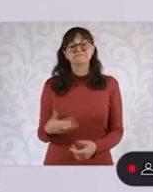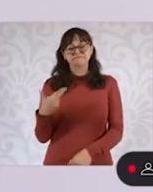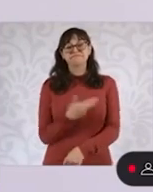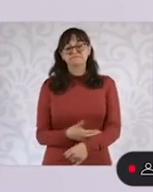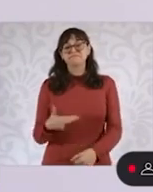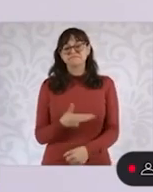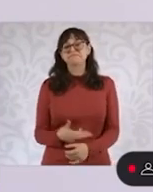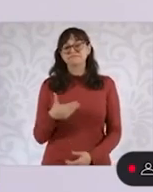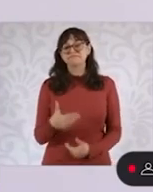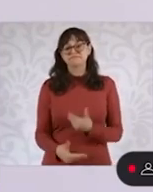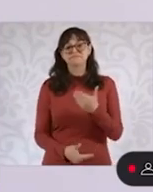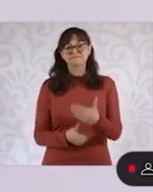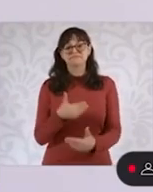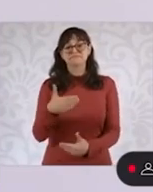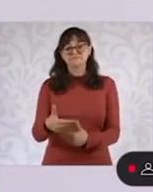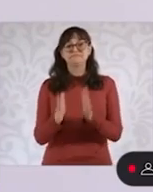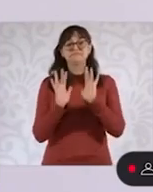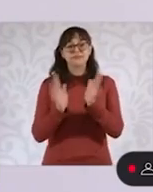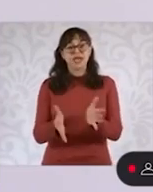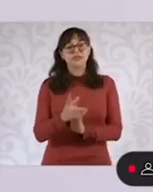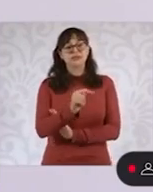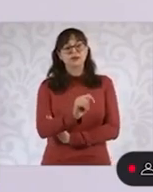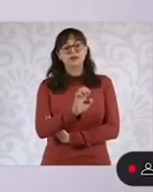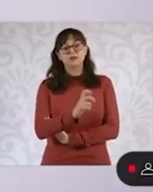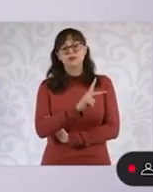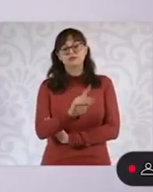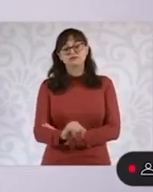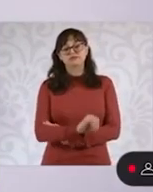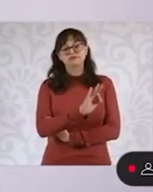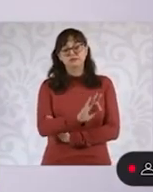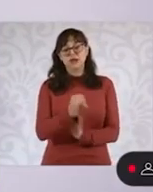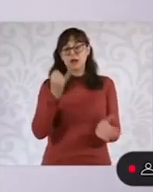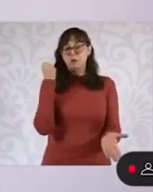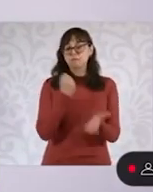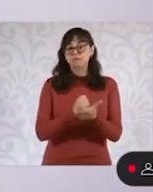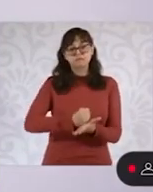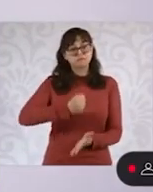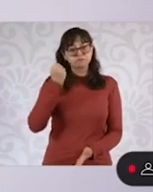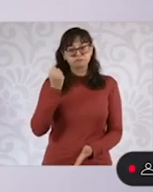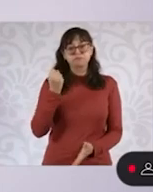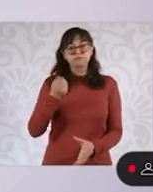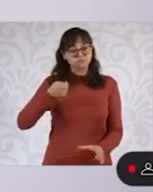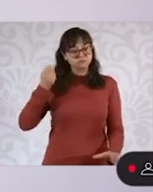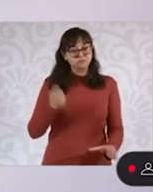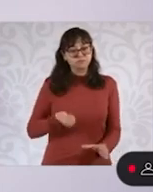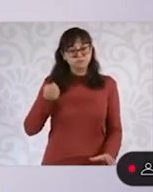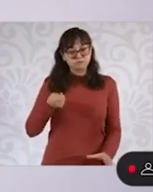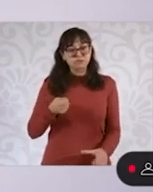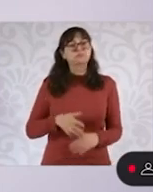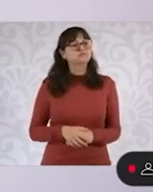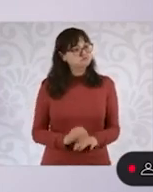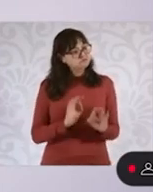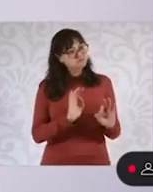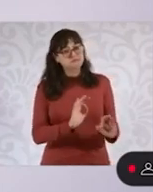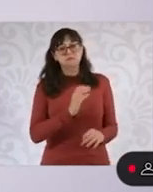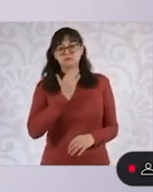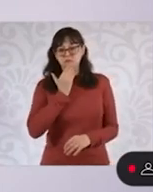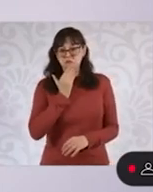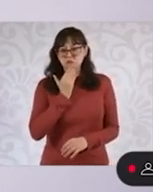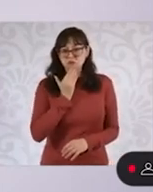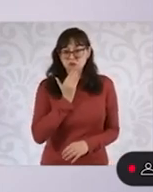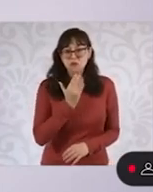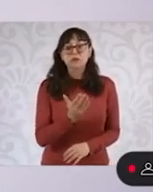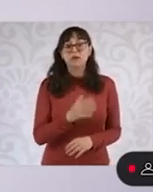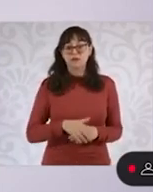Pardo celebró la decisión del Tribunal Electoral del Poder Judicial de la Federación de dar luz verde al INE para continuar con el